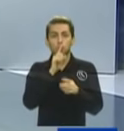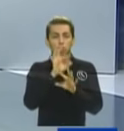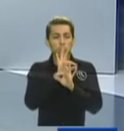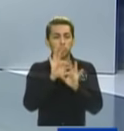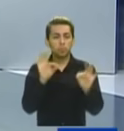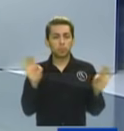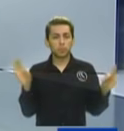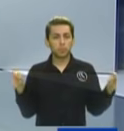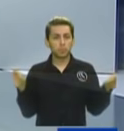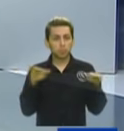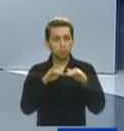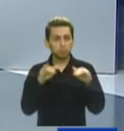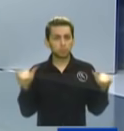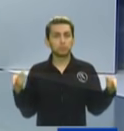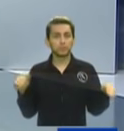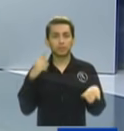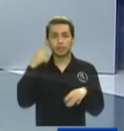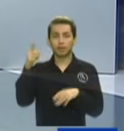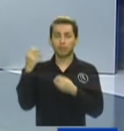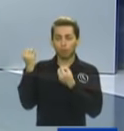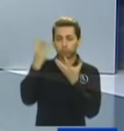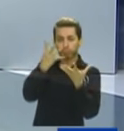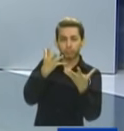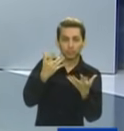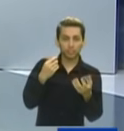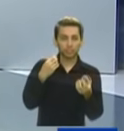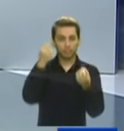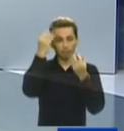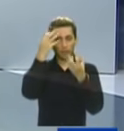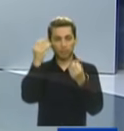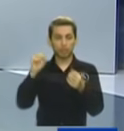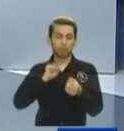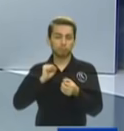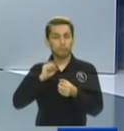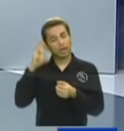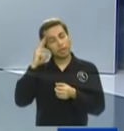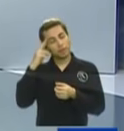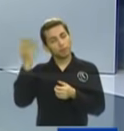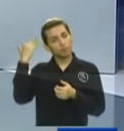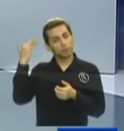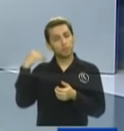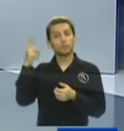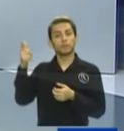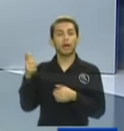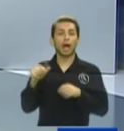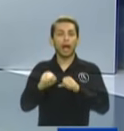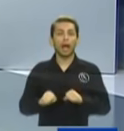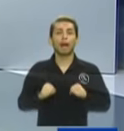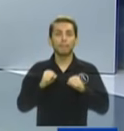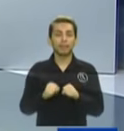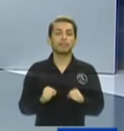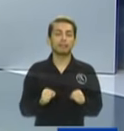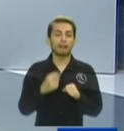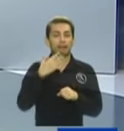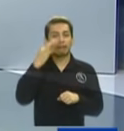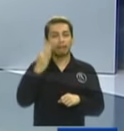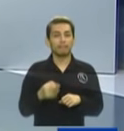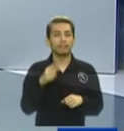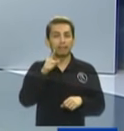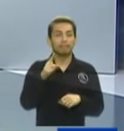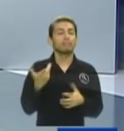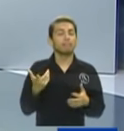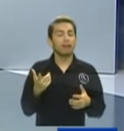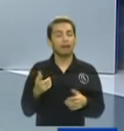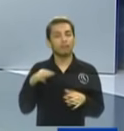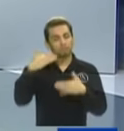Esta es una nota que han preparado nuestros compañeros, recordando a toda la población de Amatitlán, seguramente haciendo un firme propósito que